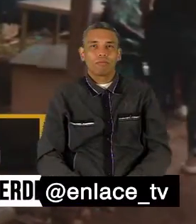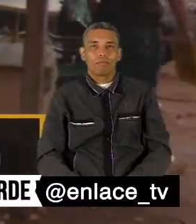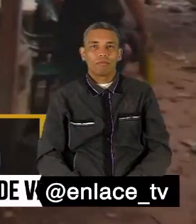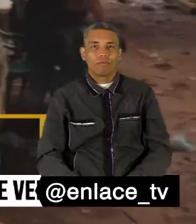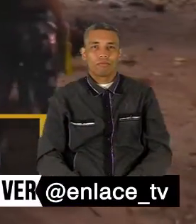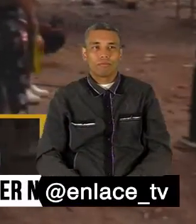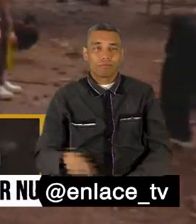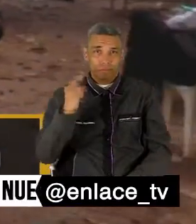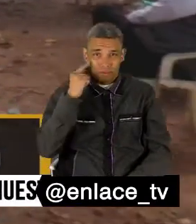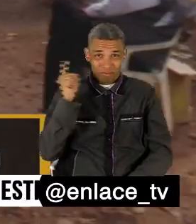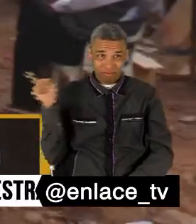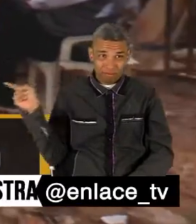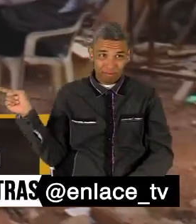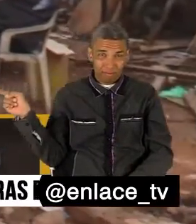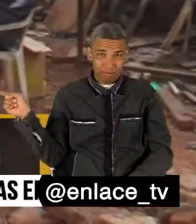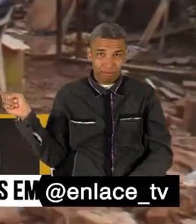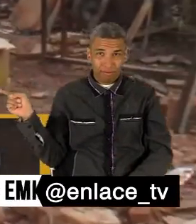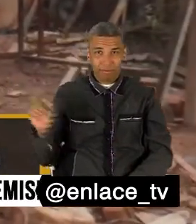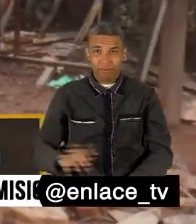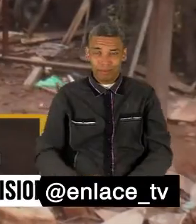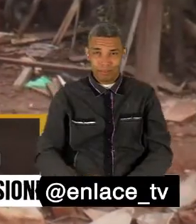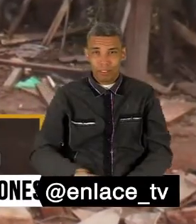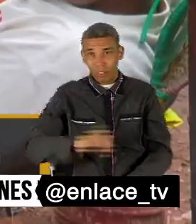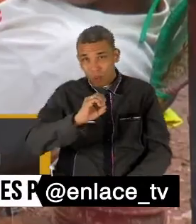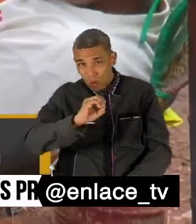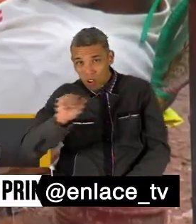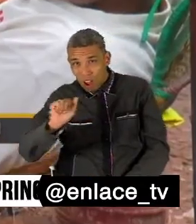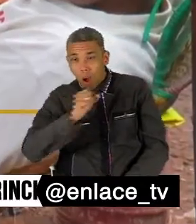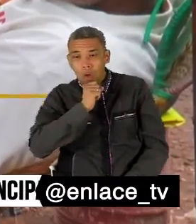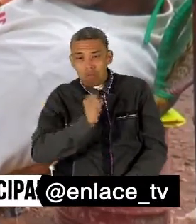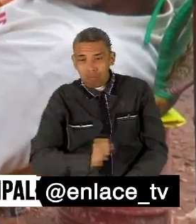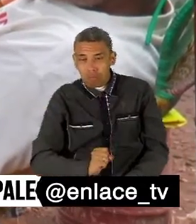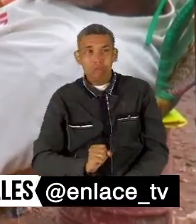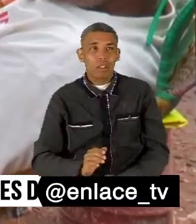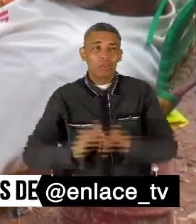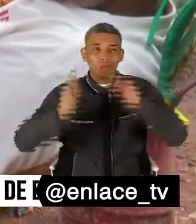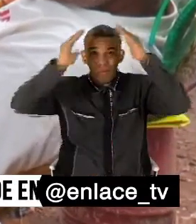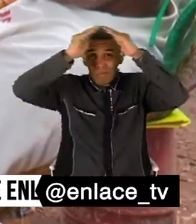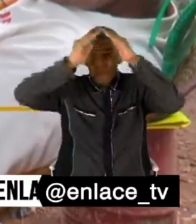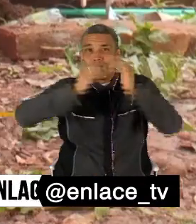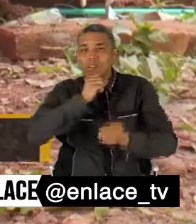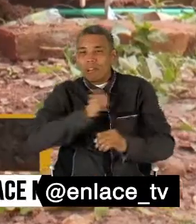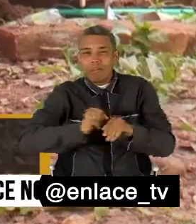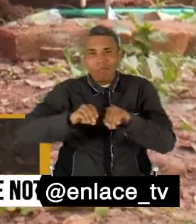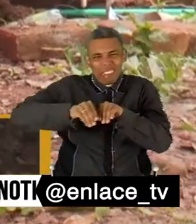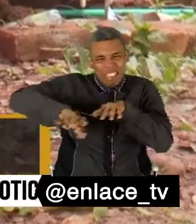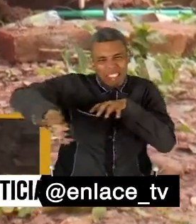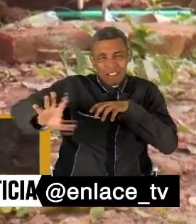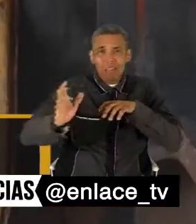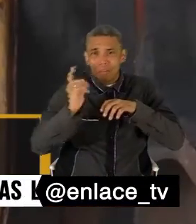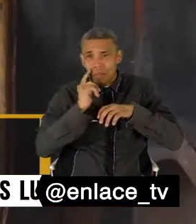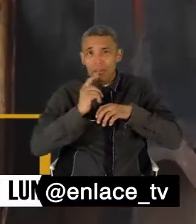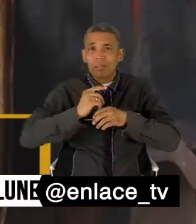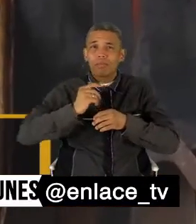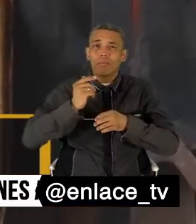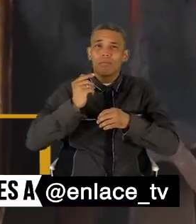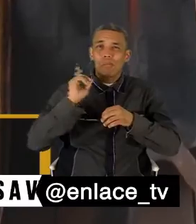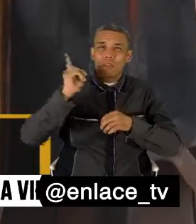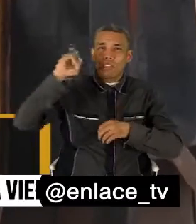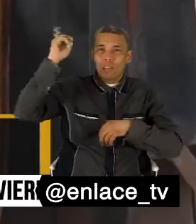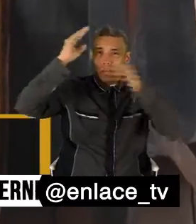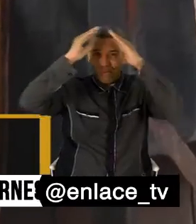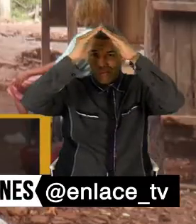condiciones lamentables en las que vive en el barrio La Victoria 2 esta pareja de la población adulto mayor. Sin pisos, sin paredes, sin techo, pero con la esperanza de